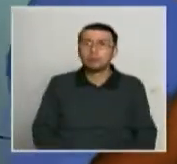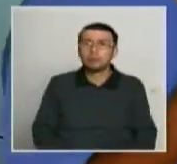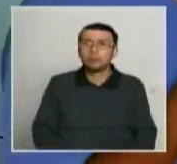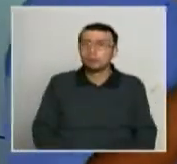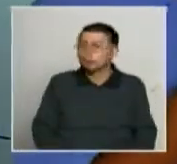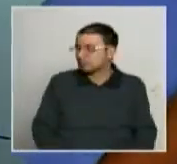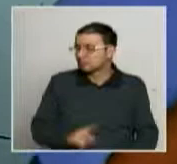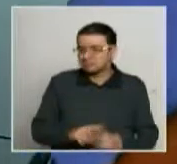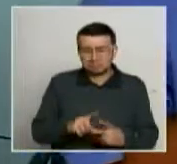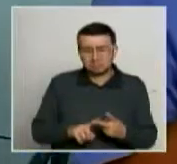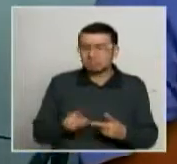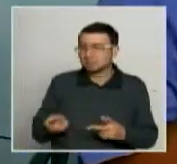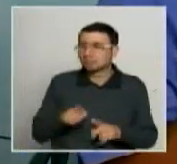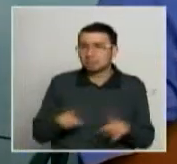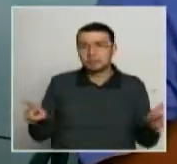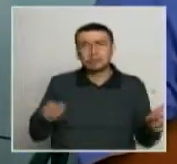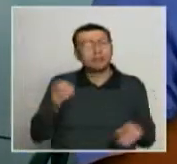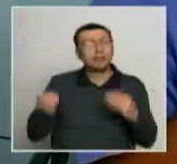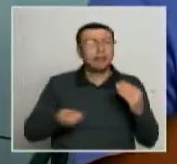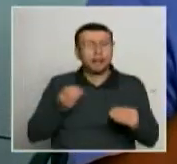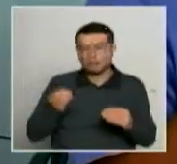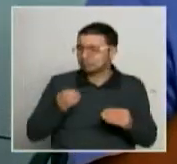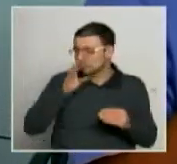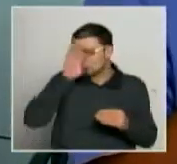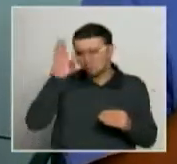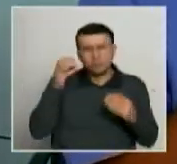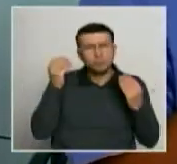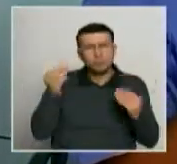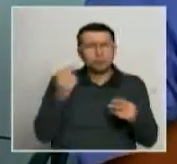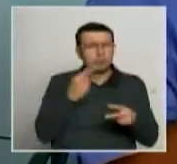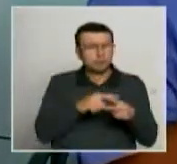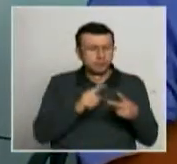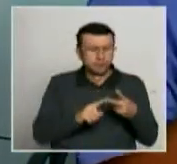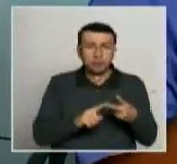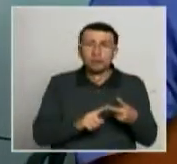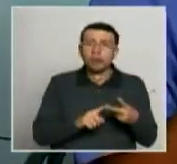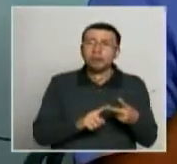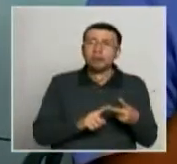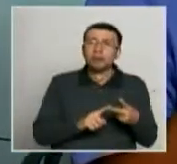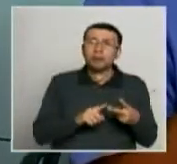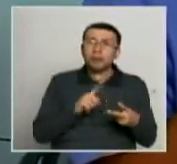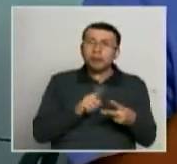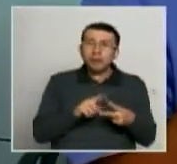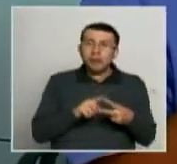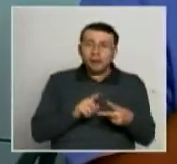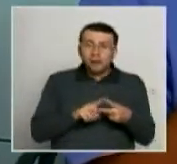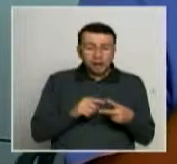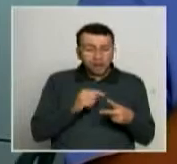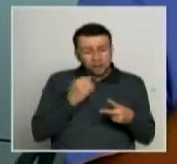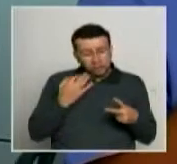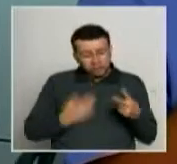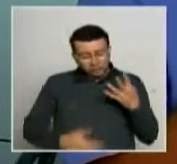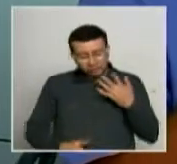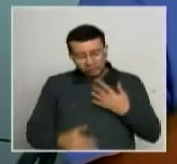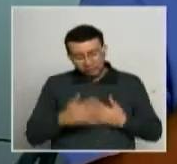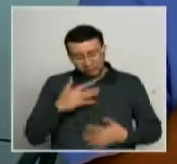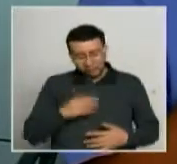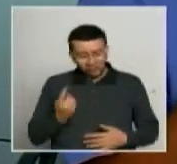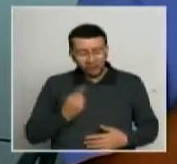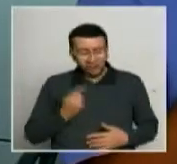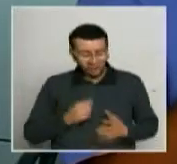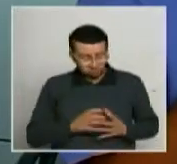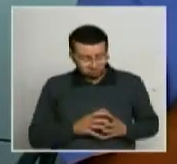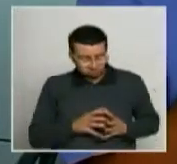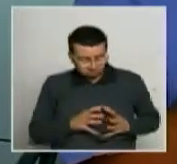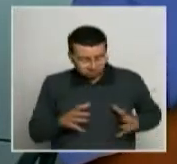Básicamente las dos patologías más frecuentes, la insuficiencia venosa, que puede producir o hinchazón de las piernas o